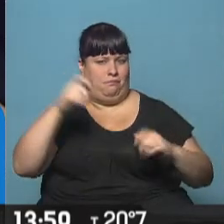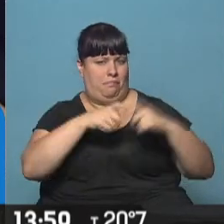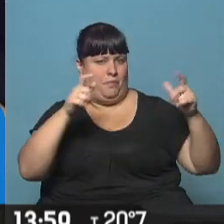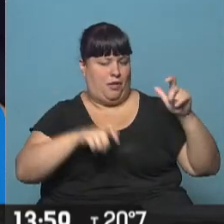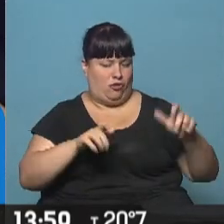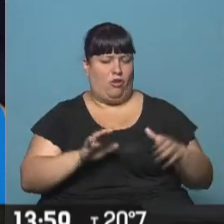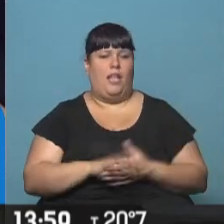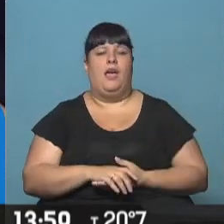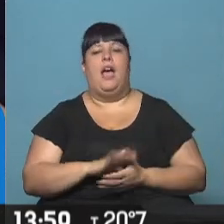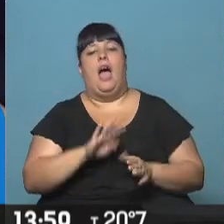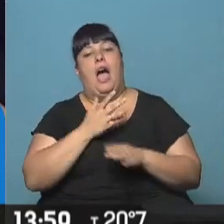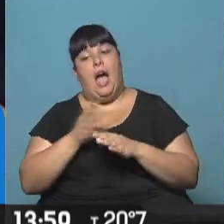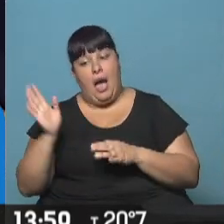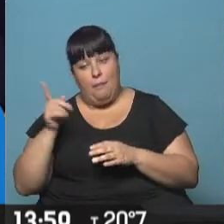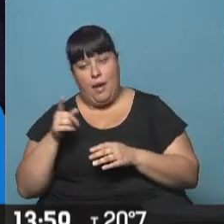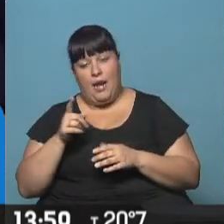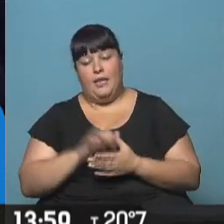poblacional. Por el otro lado,